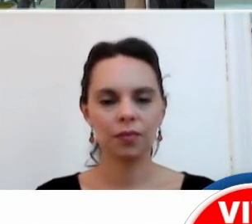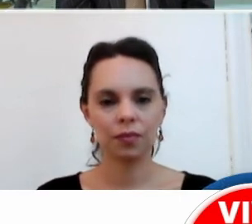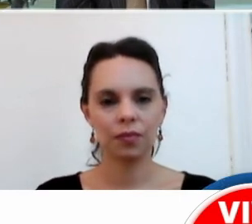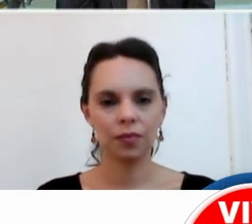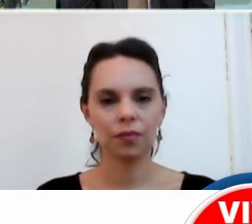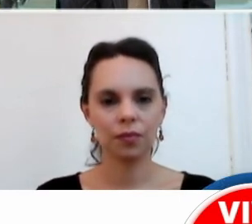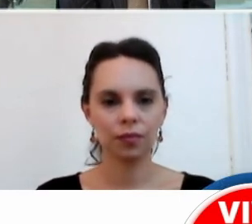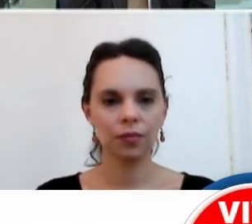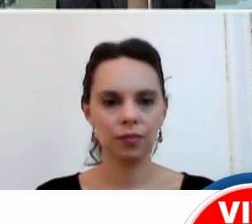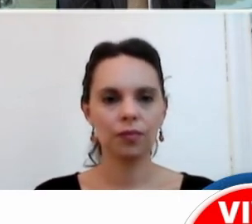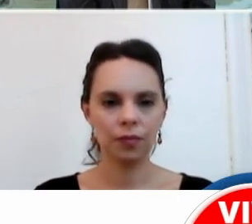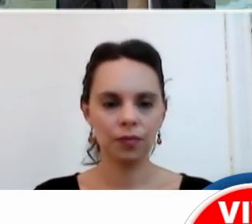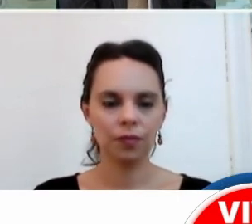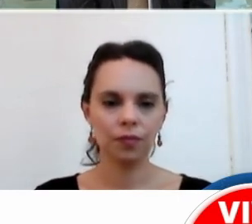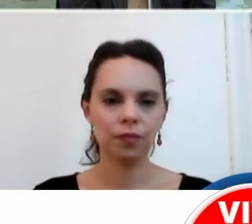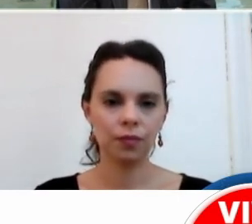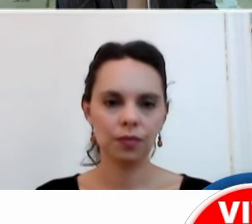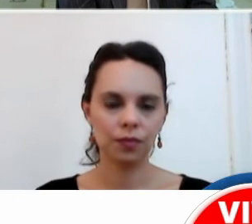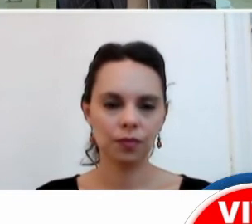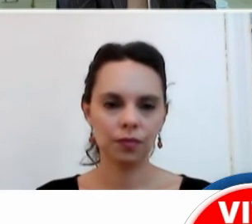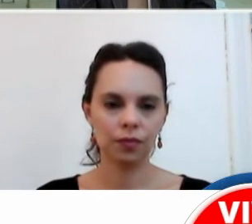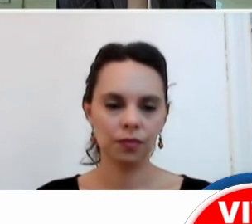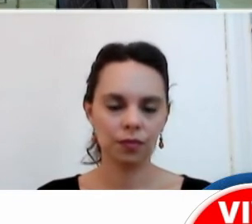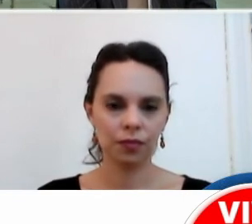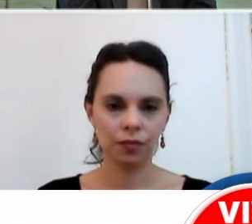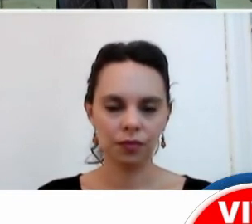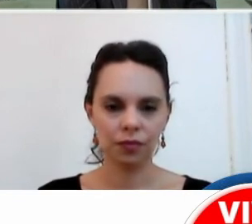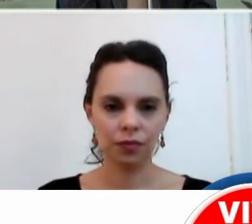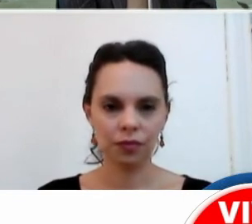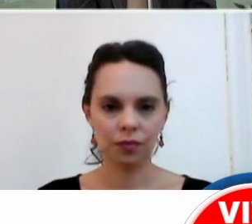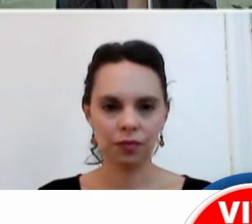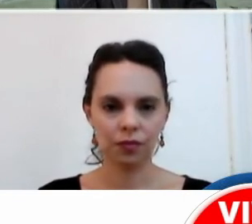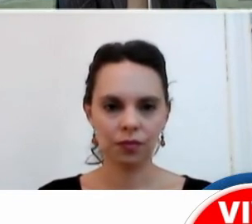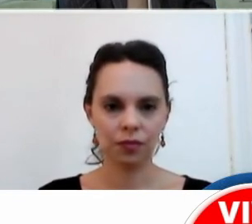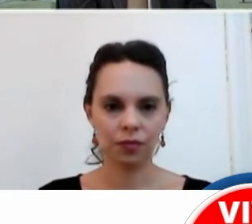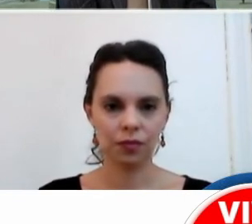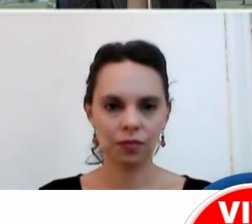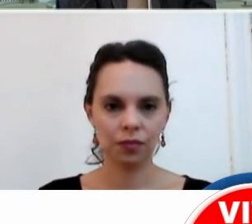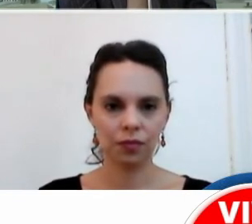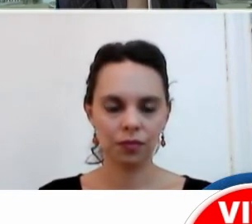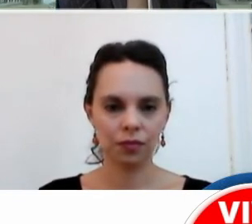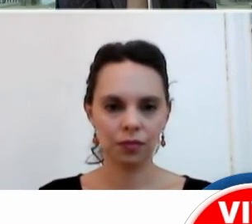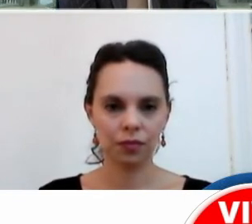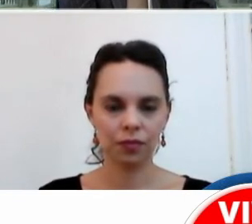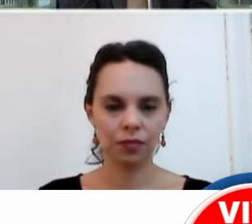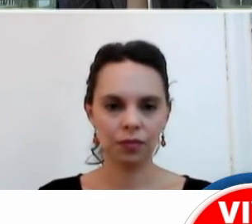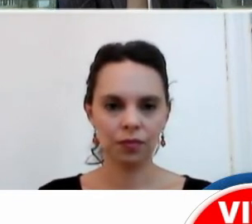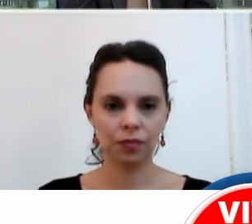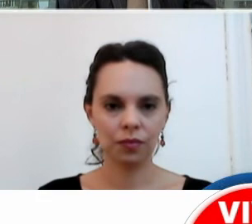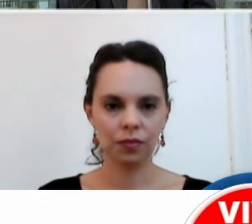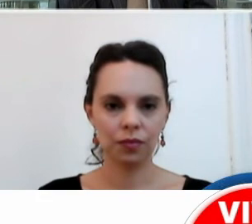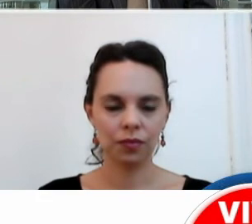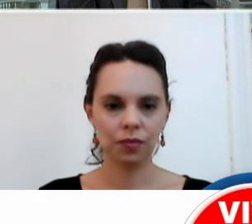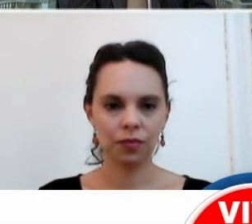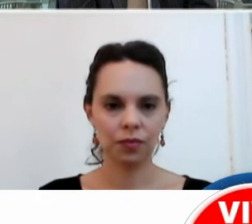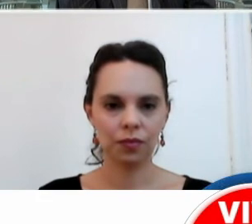por ejemplo. Es decir, yo soy del conurbano. En el conurbano hay más de 1.000 obras de agua y saneamiento de AISA, por ejemplo. Todas